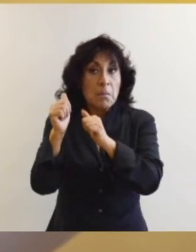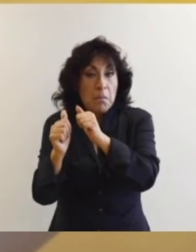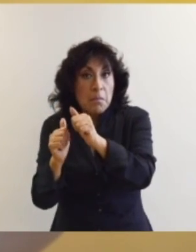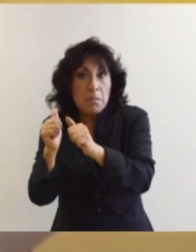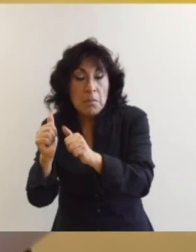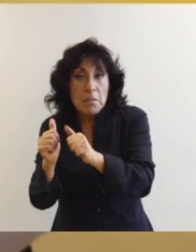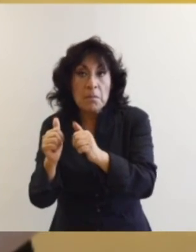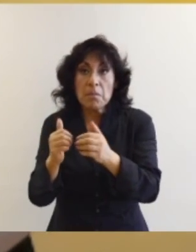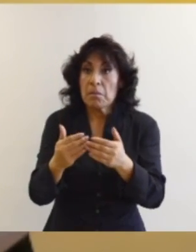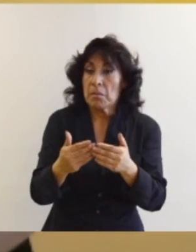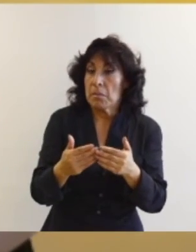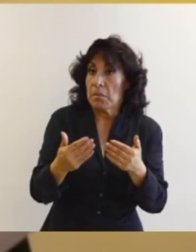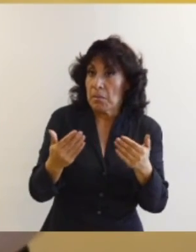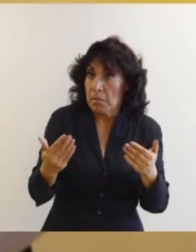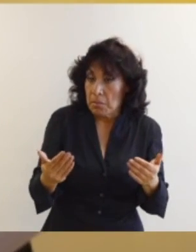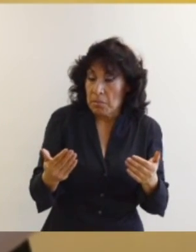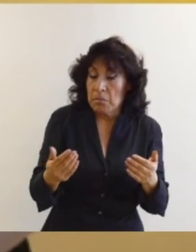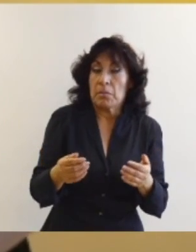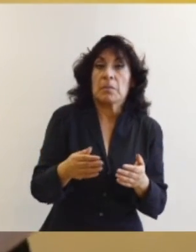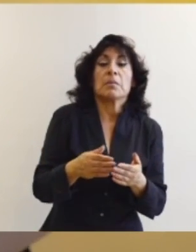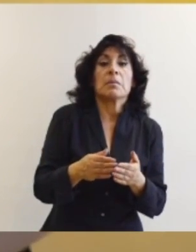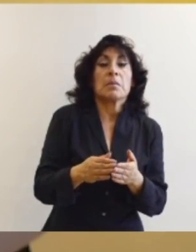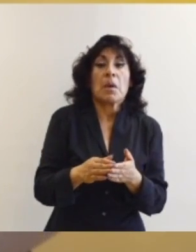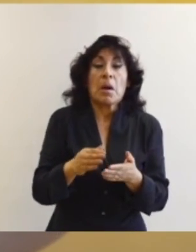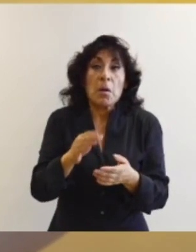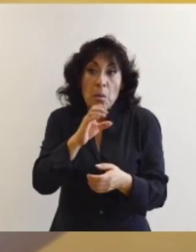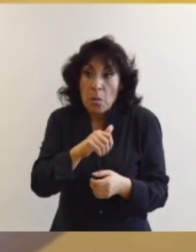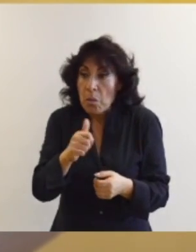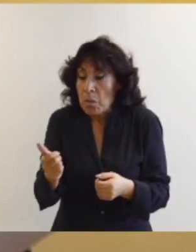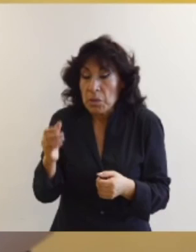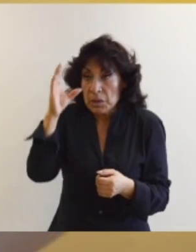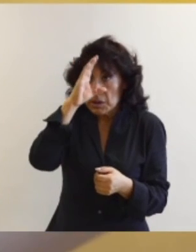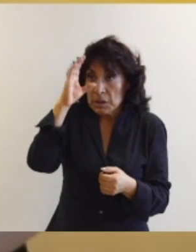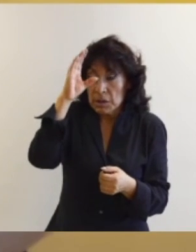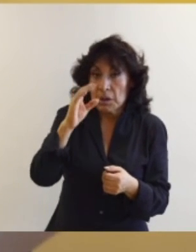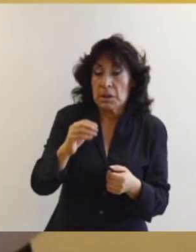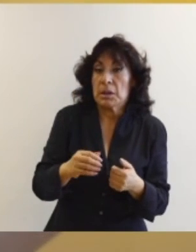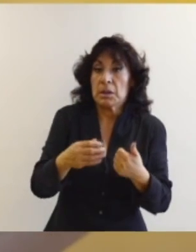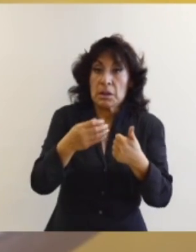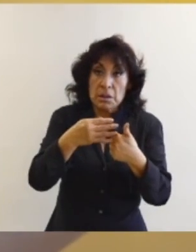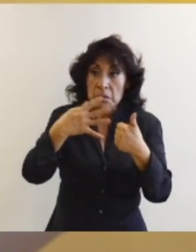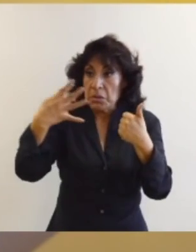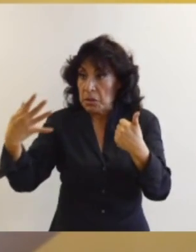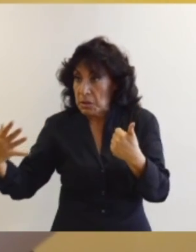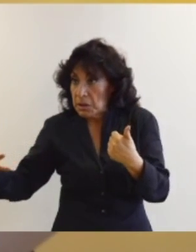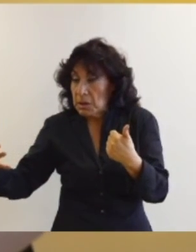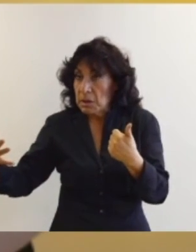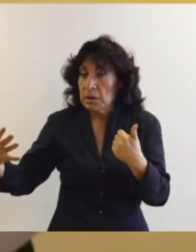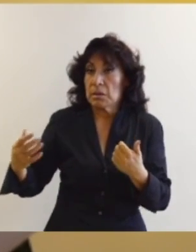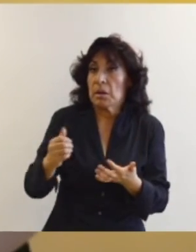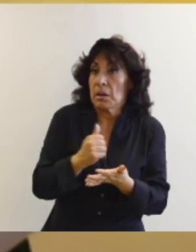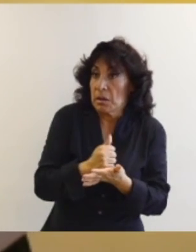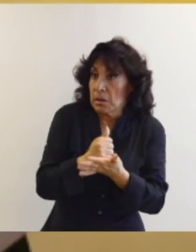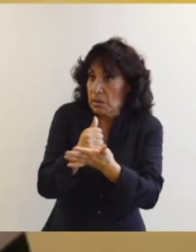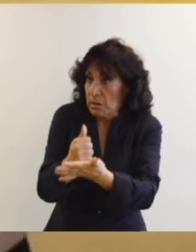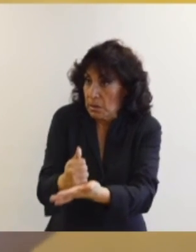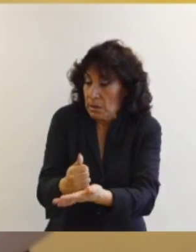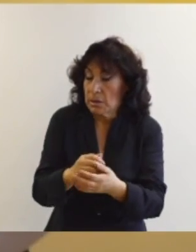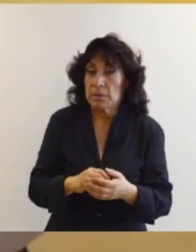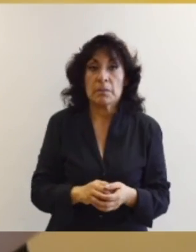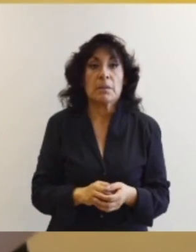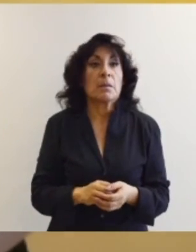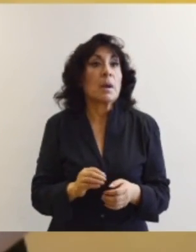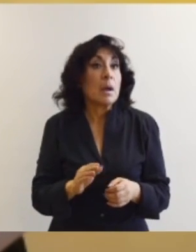muchos auxilios, de arbitrios que le otorgan ciencias conexas como la antropología. Ha sido así